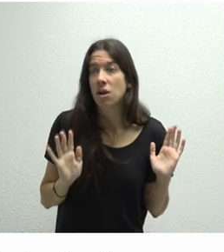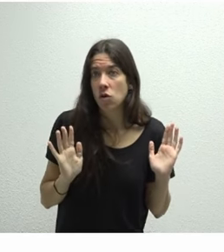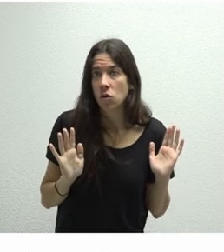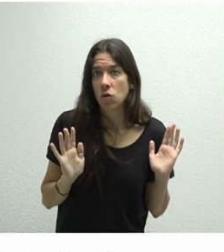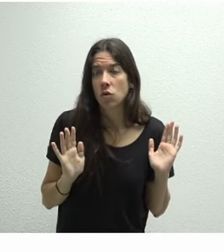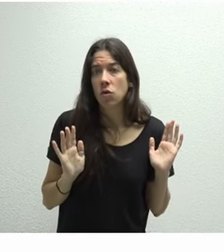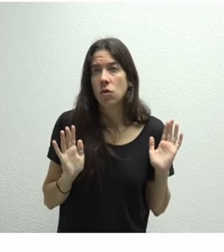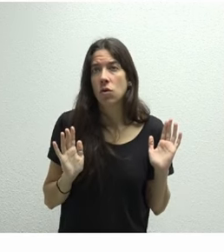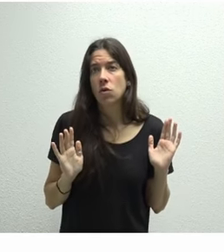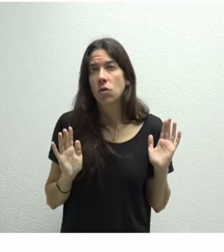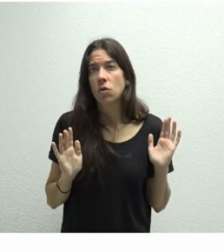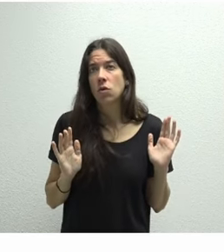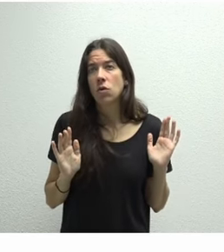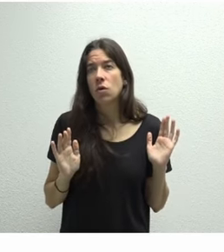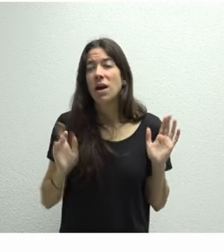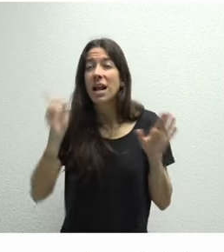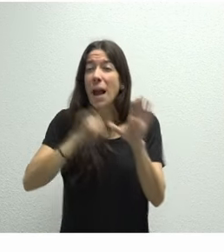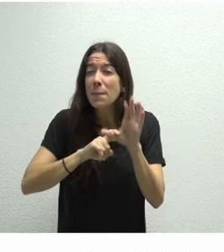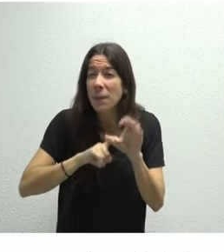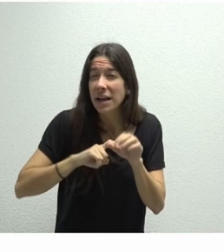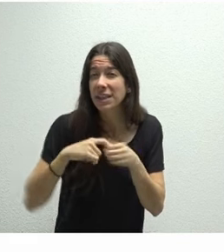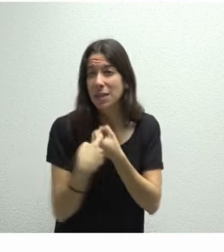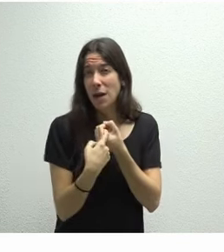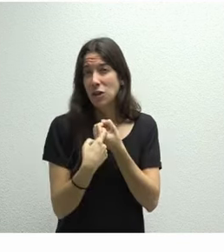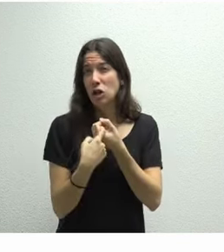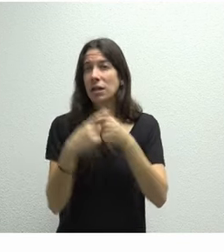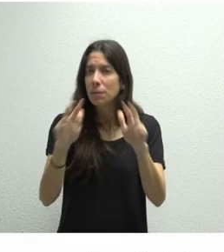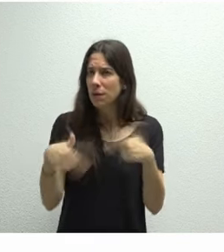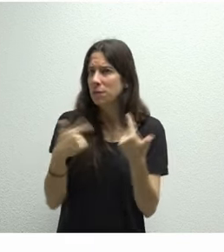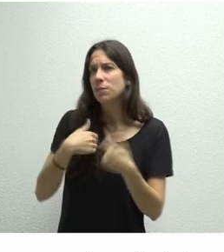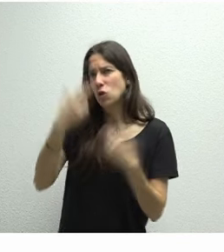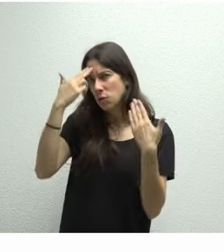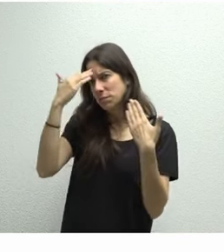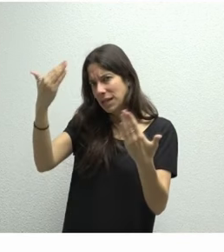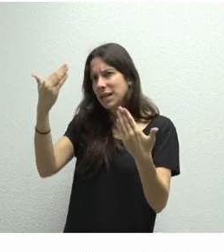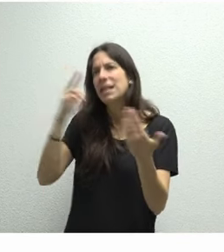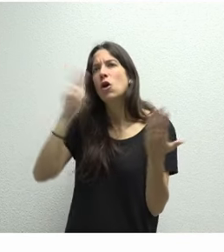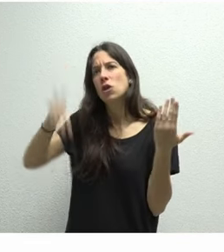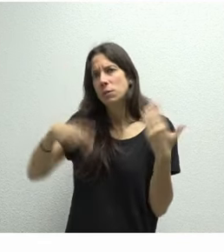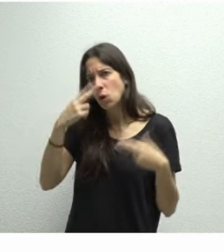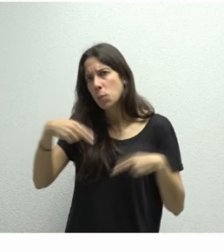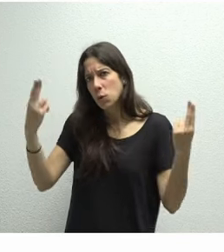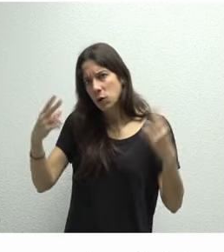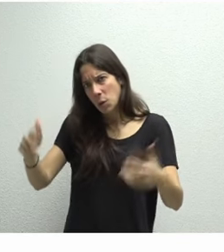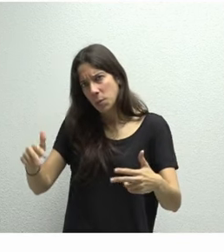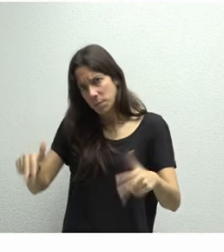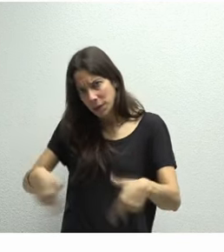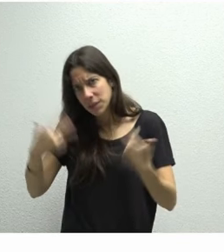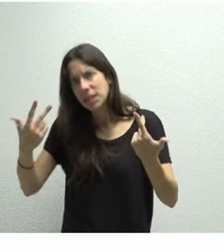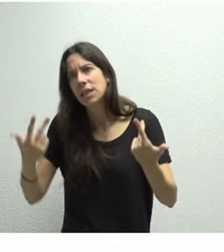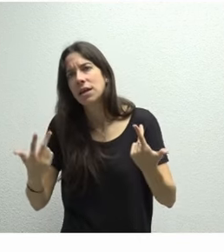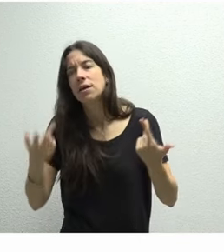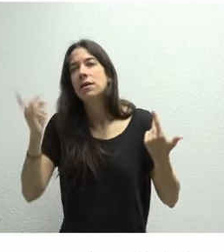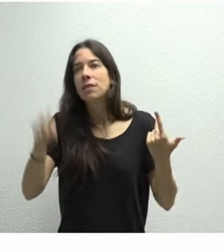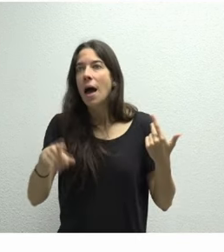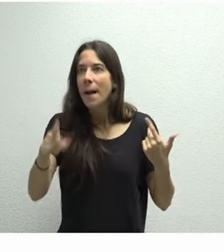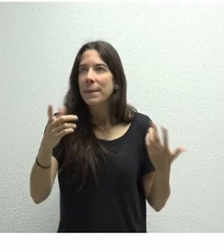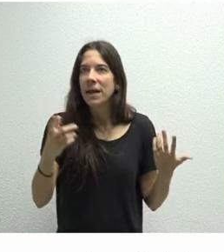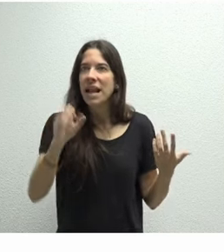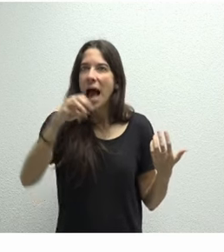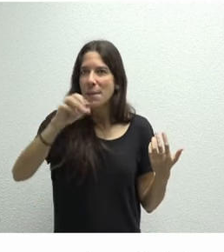pero la participación y permitidme que haga ese reconocimiento público no también lo ha hecho a Maria no la